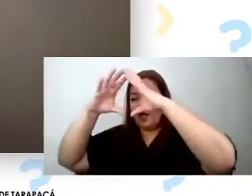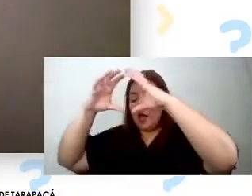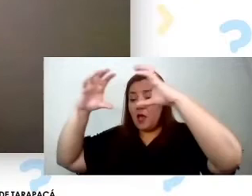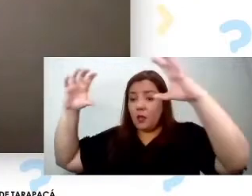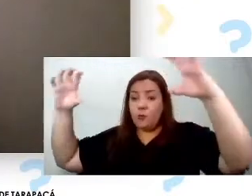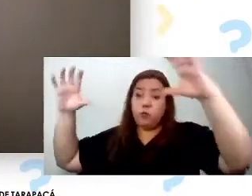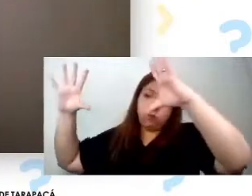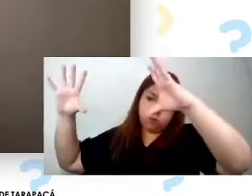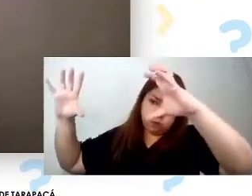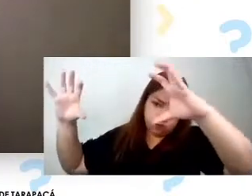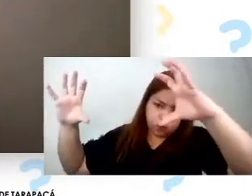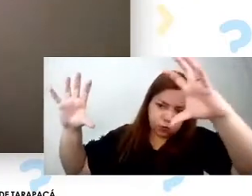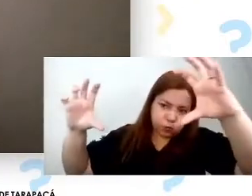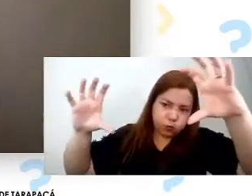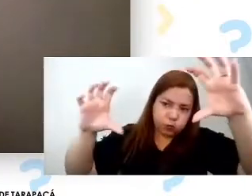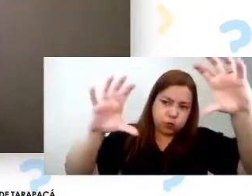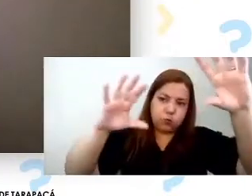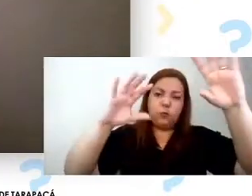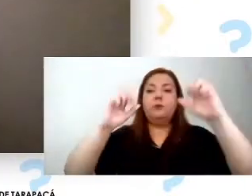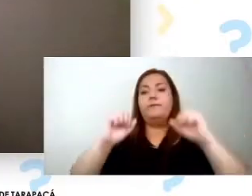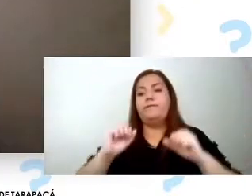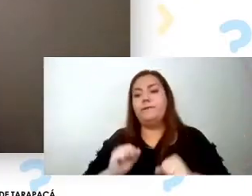aminoácidos y acidificando.